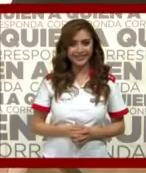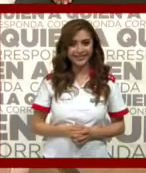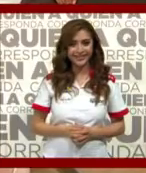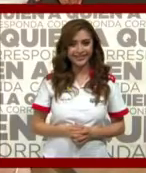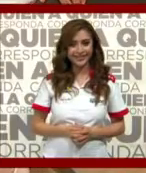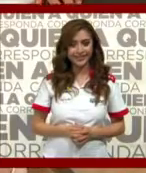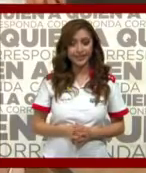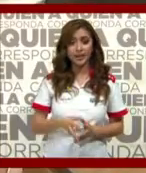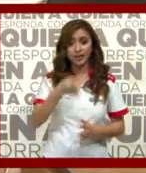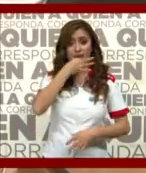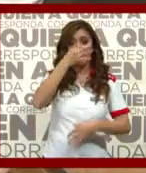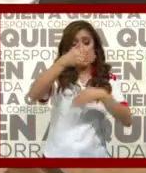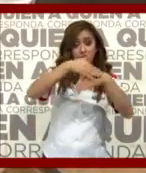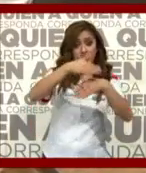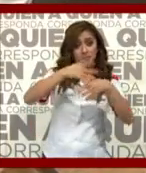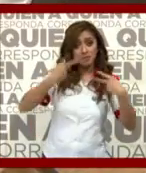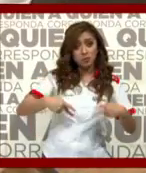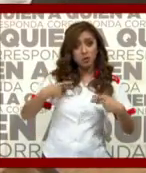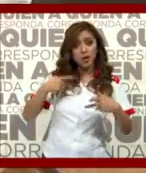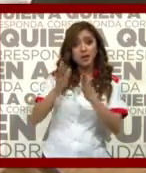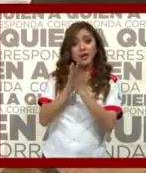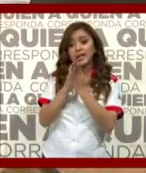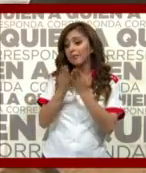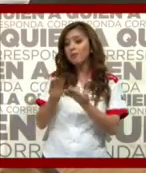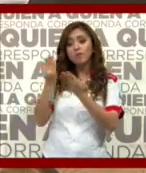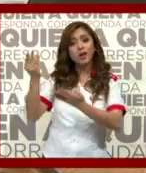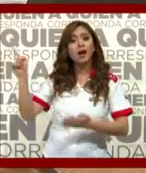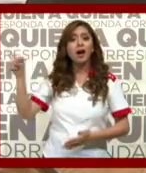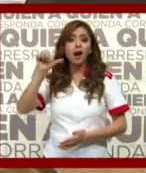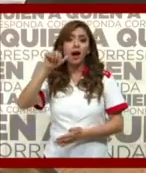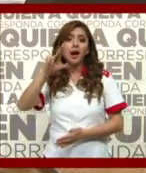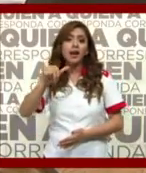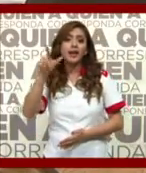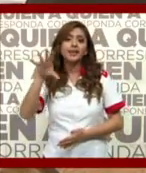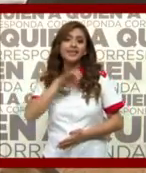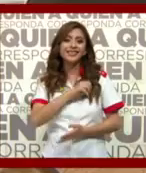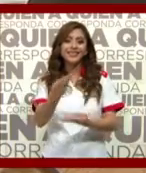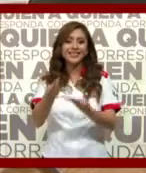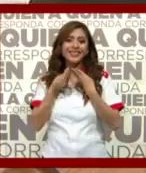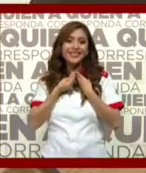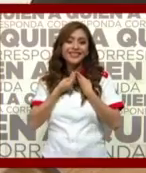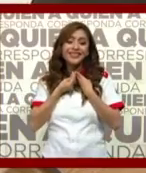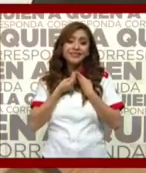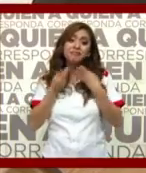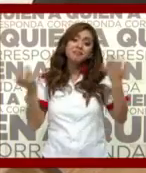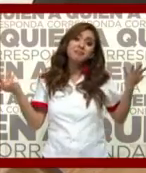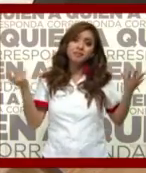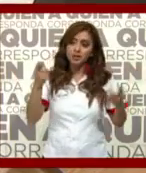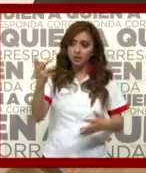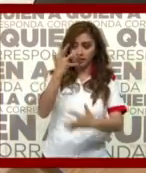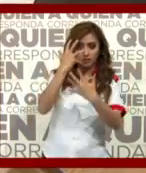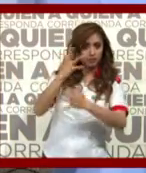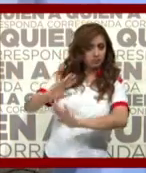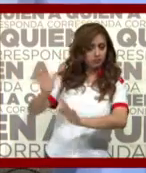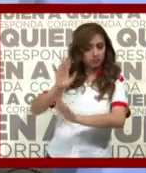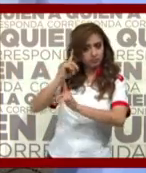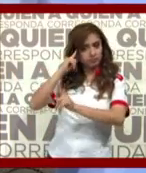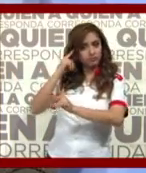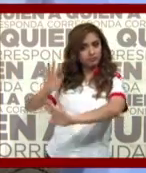si avisamos al público que hay un libro que nosotros vamos a poder dar lo quiere y que tiene que